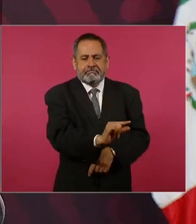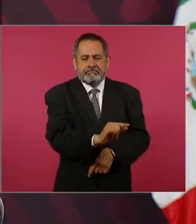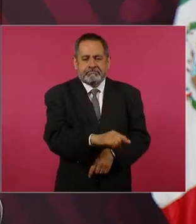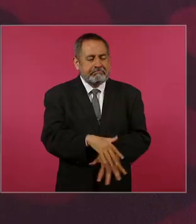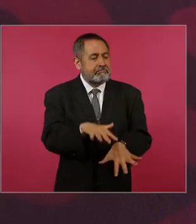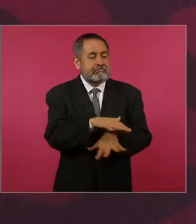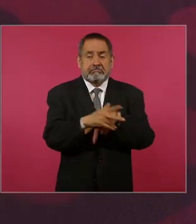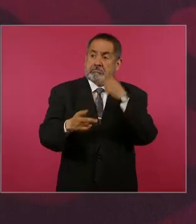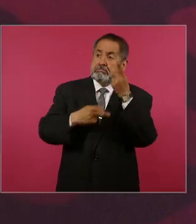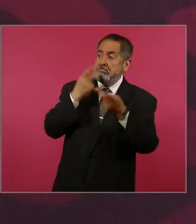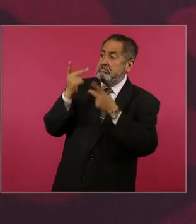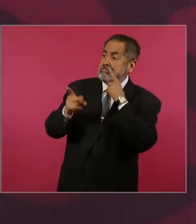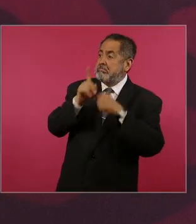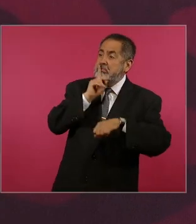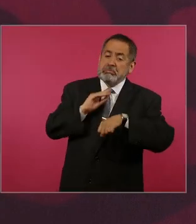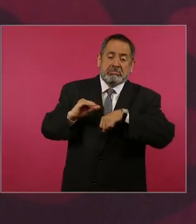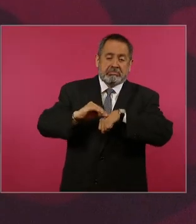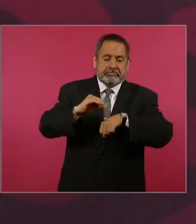calumniador.